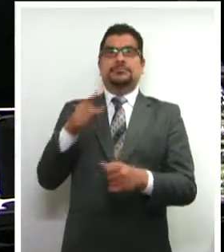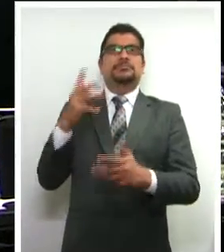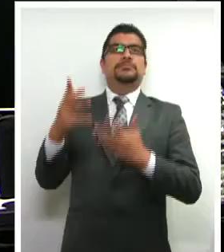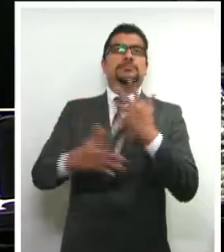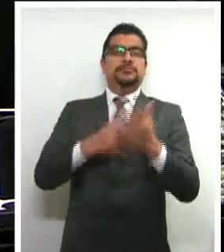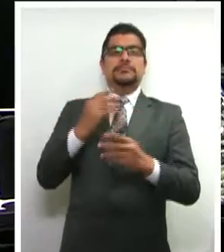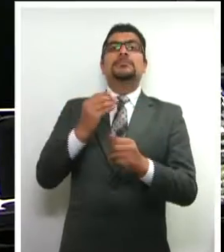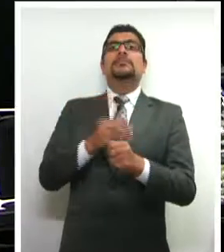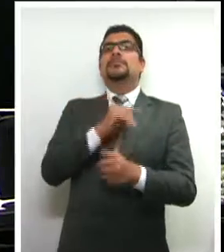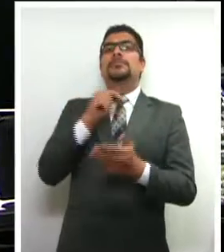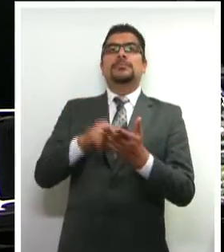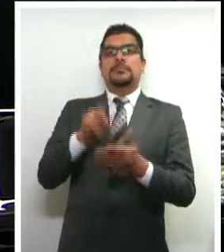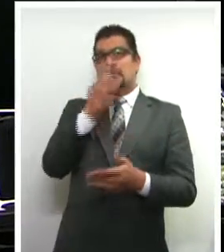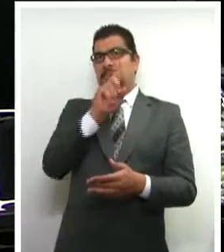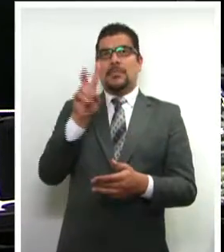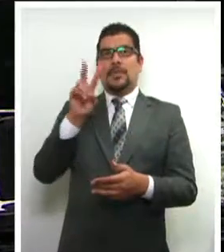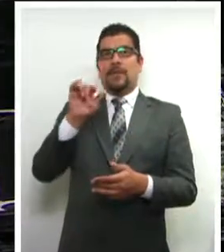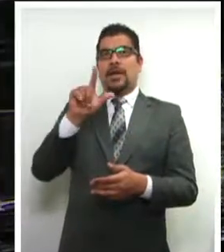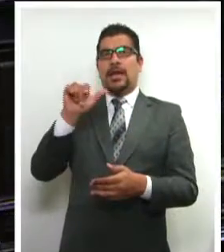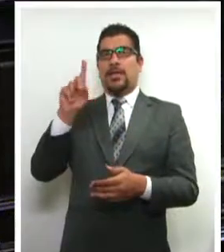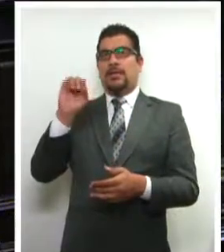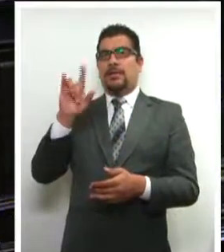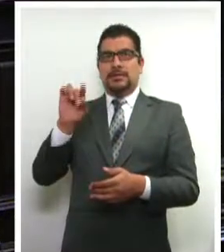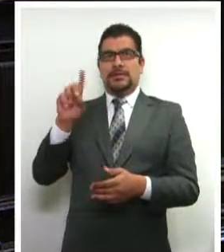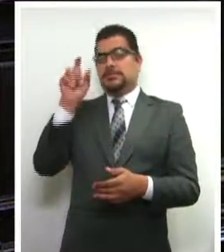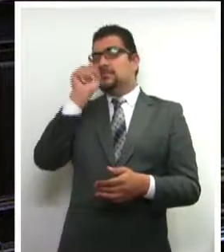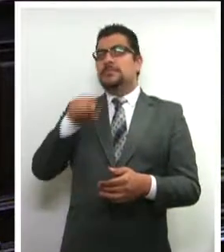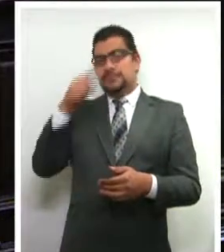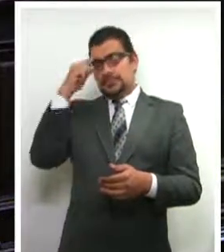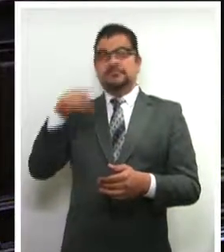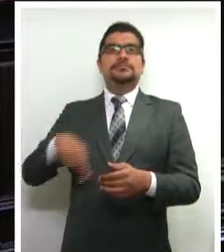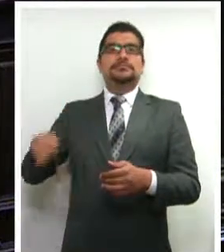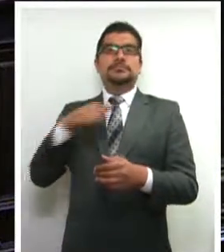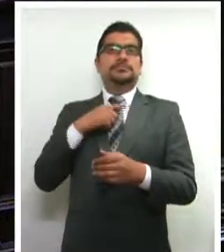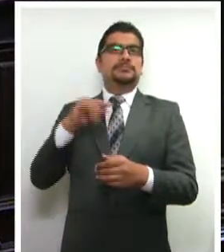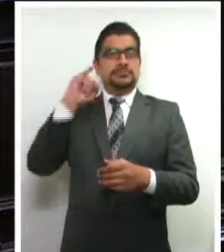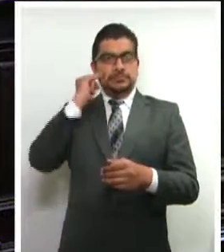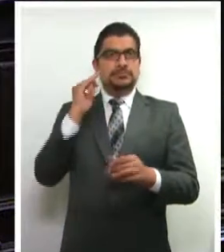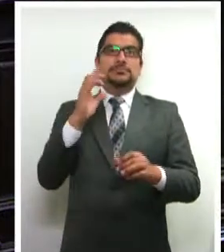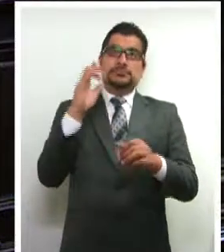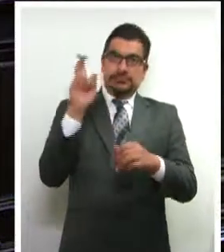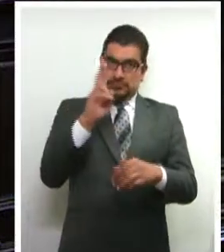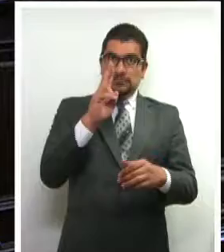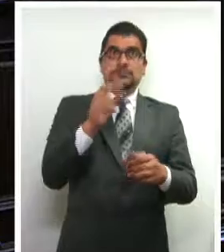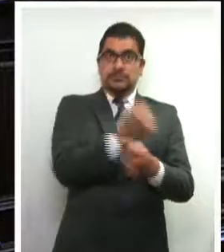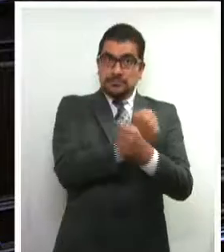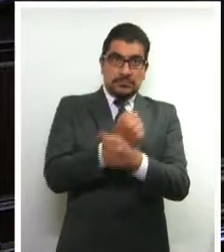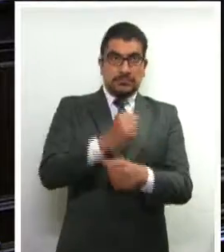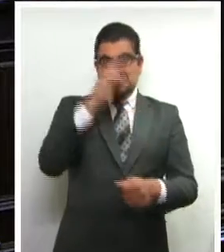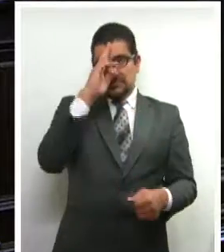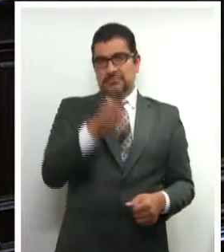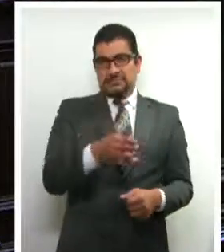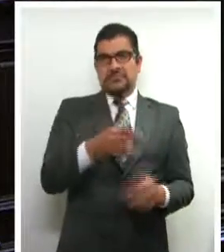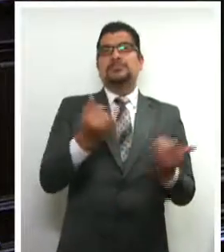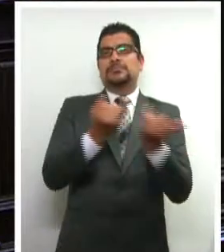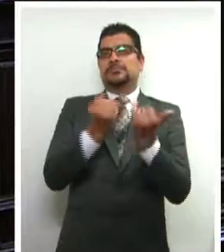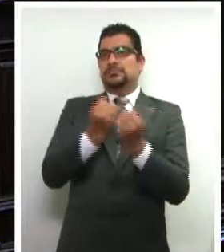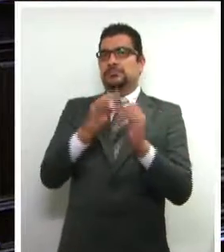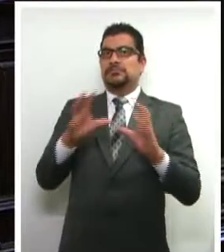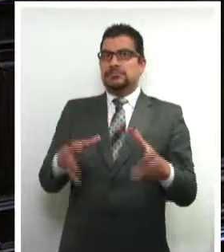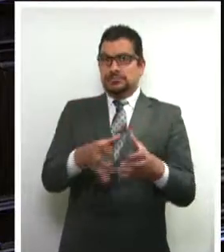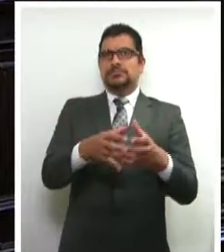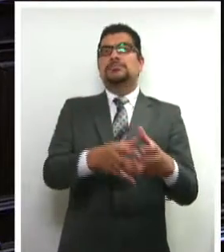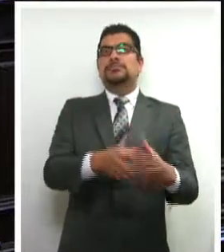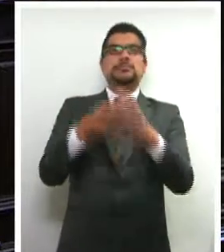de Valladolid, que prohibían la esclavitud de las personas indígenas, los declararon vasallos